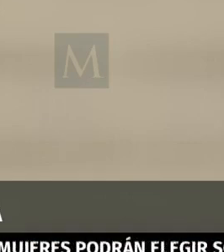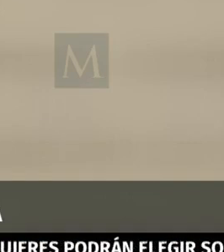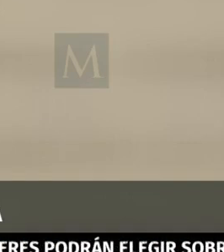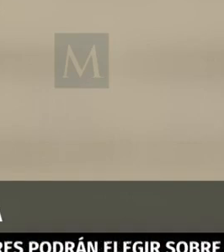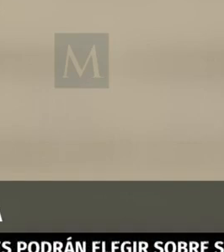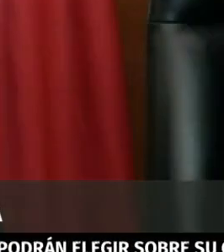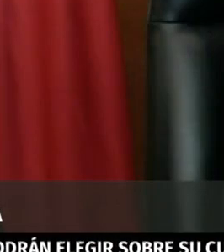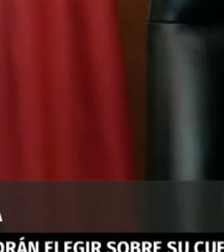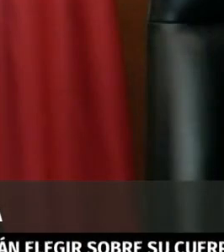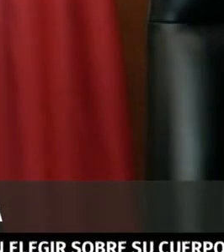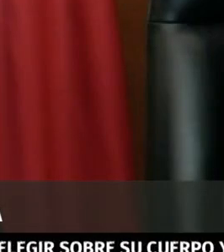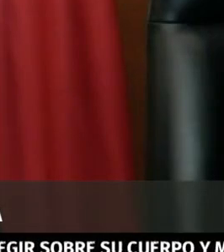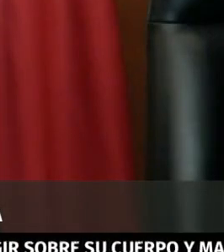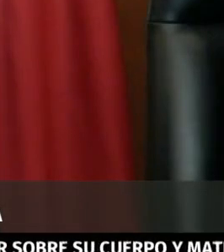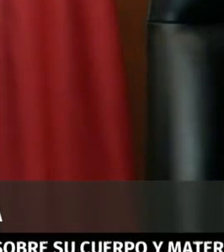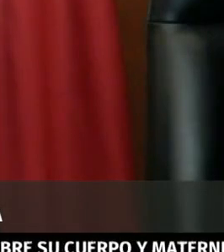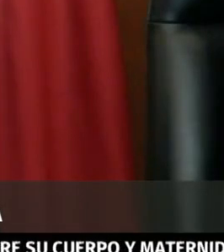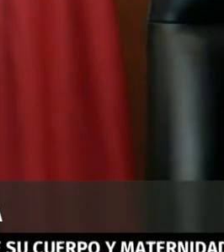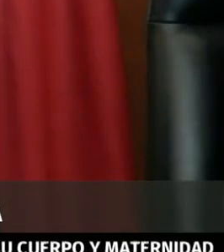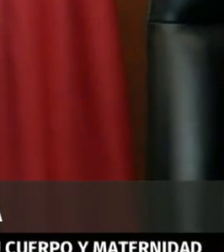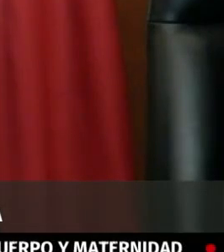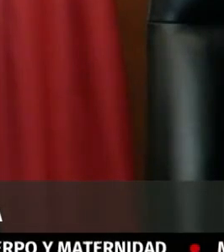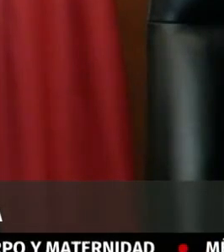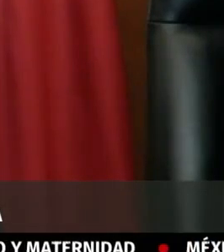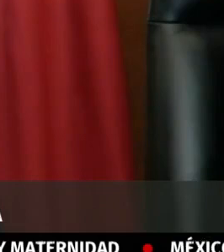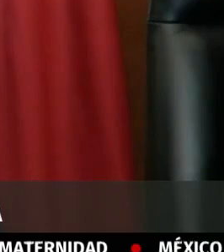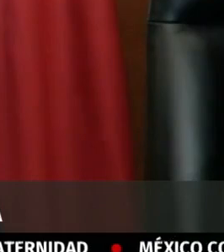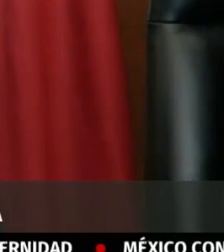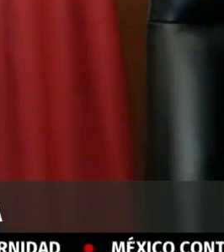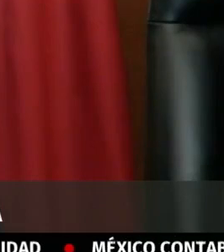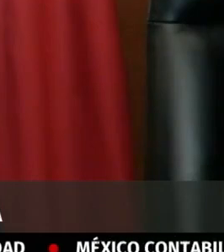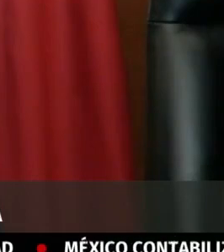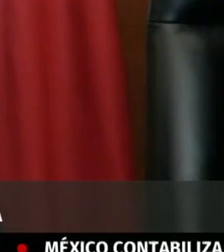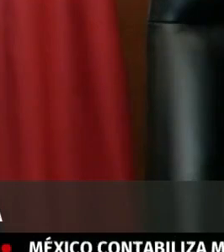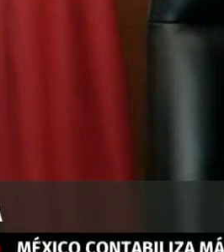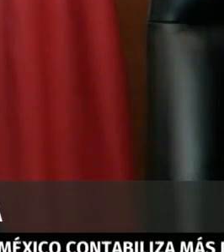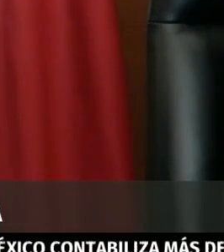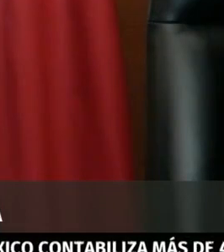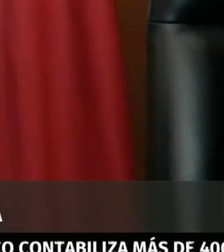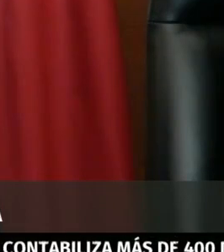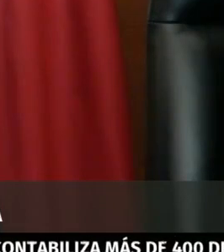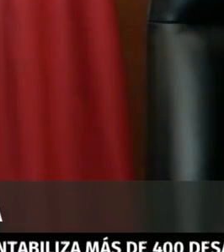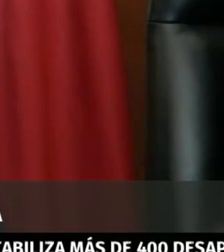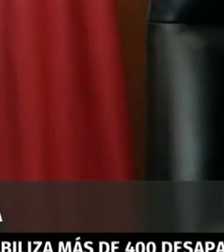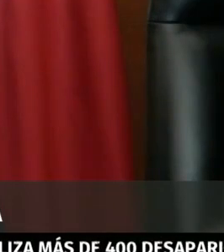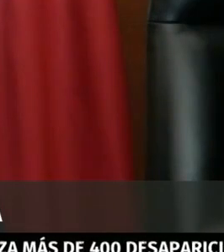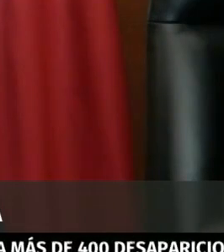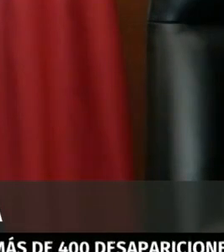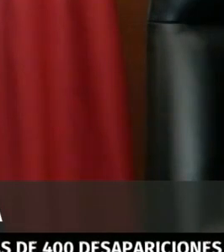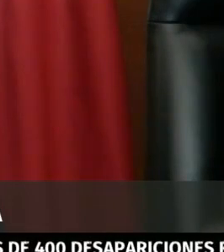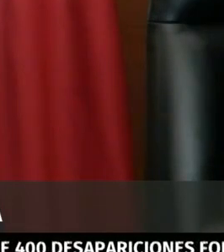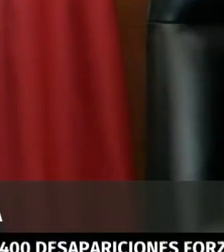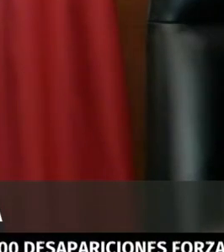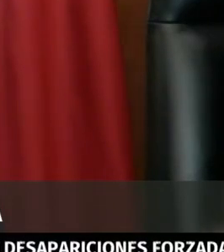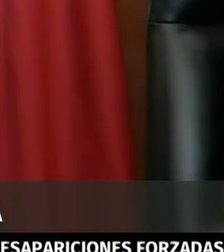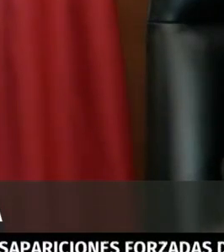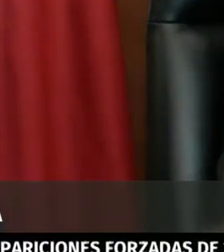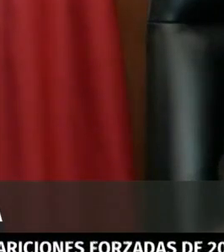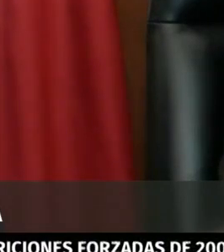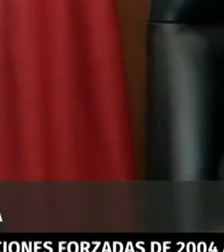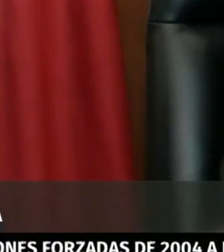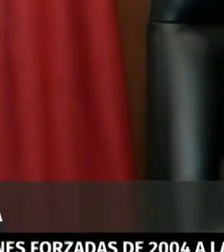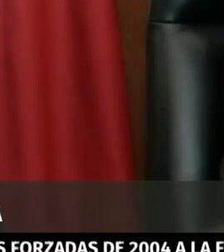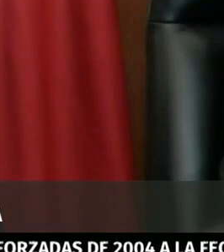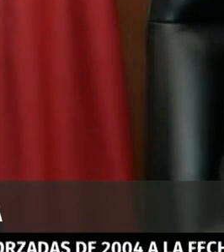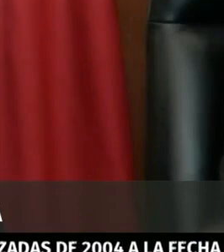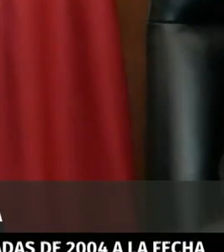con la Fiscalía General de la República intentará imputar a estos abogados, quienes no se han presentado a ninguna de las tres audiencias anteriores. Solamente el único